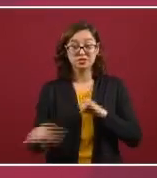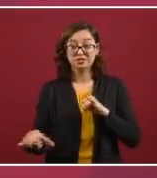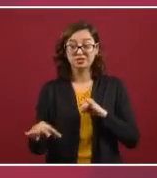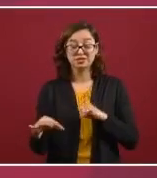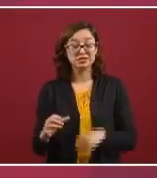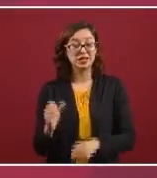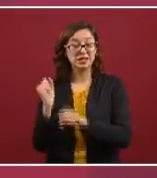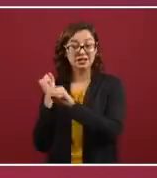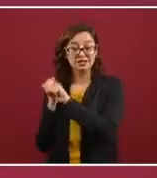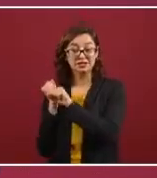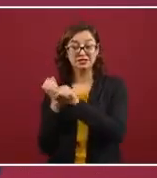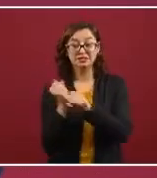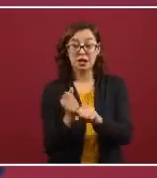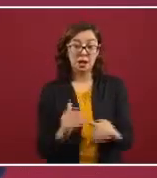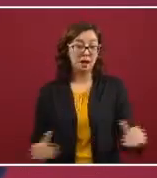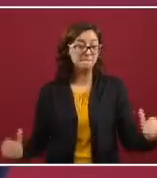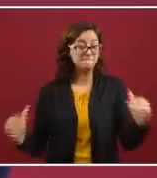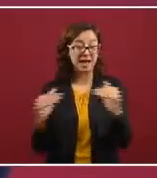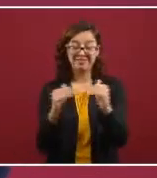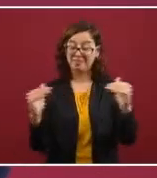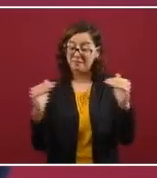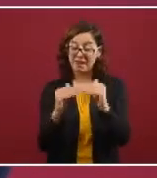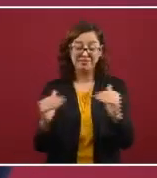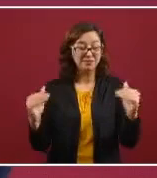innings. Juego empatado,